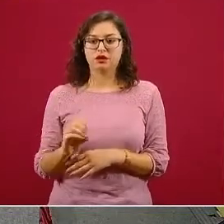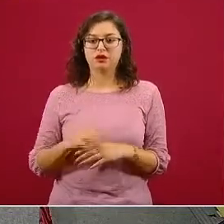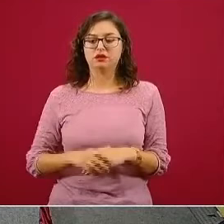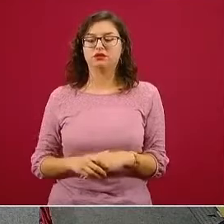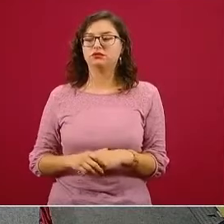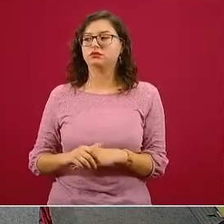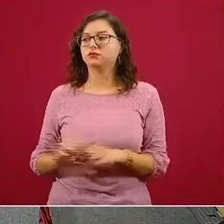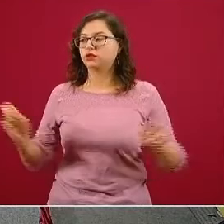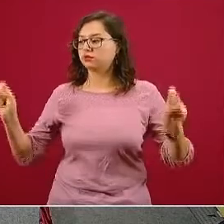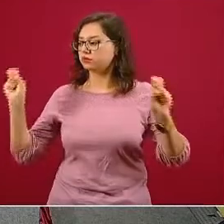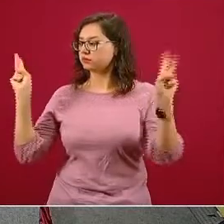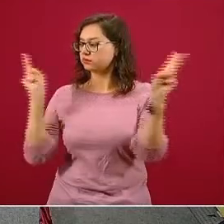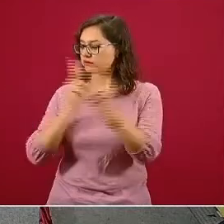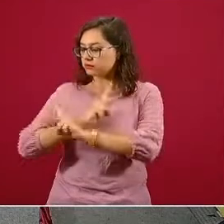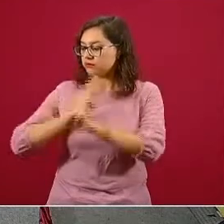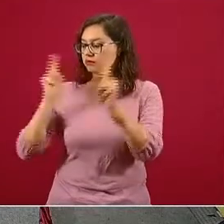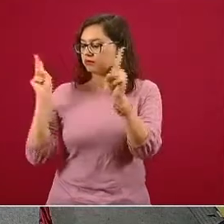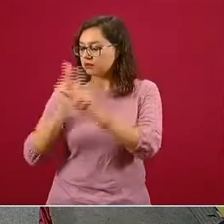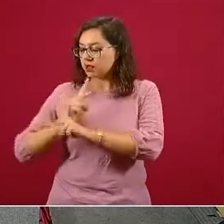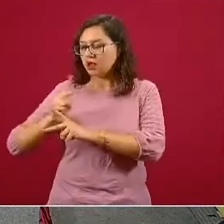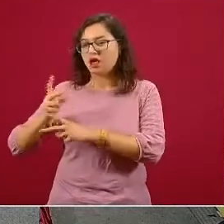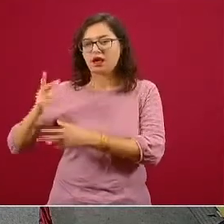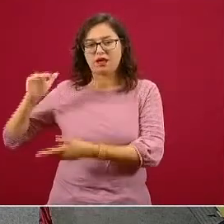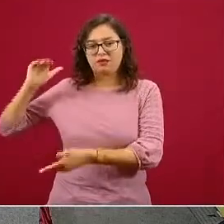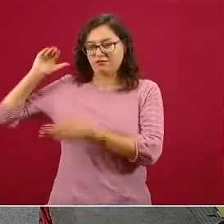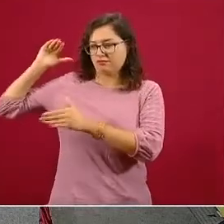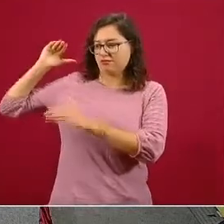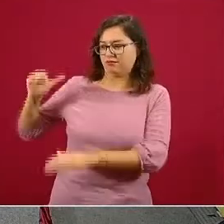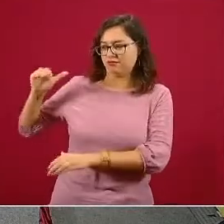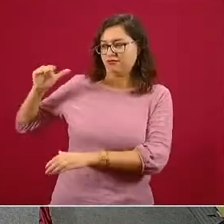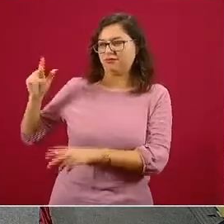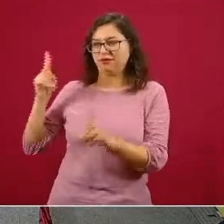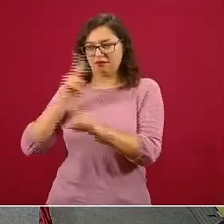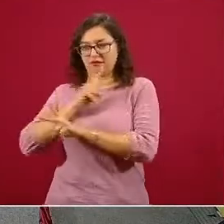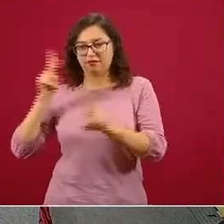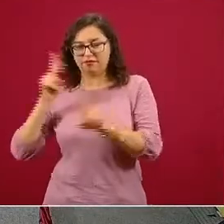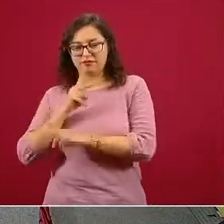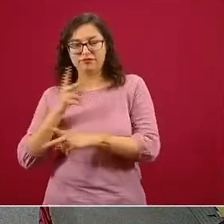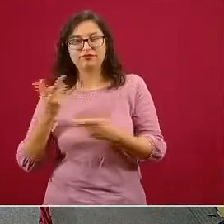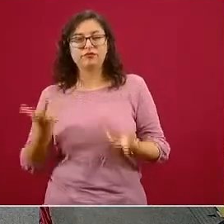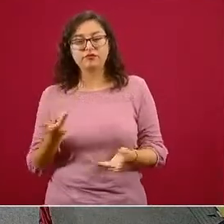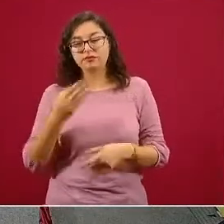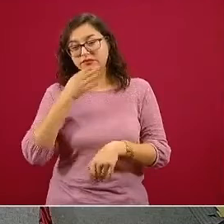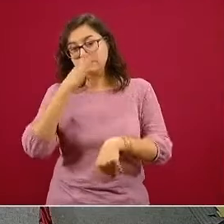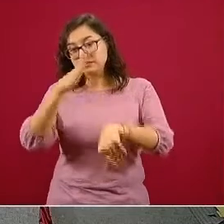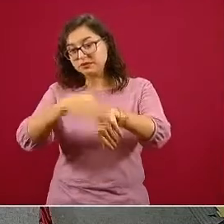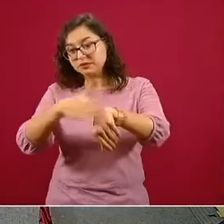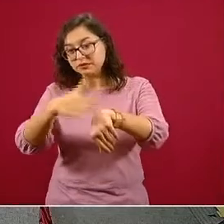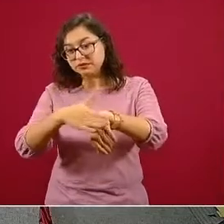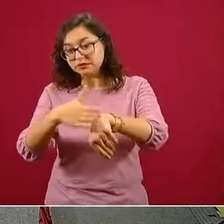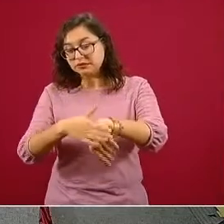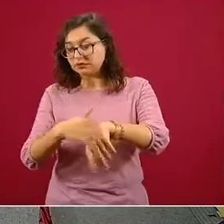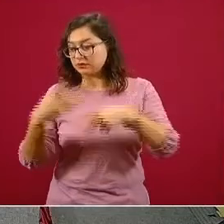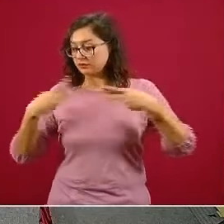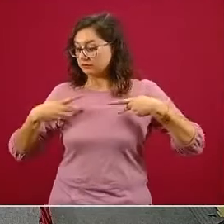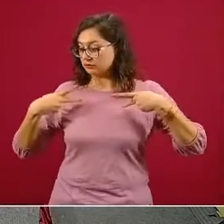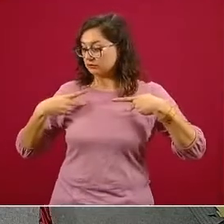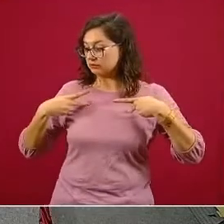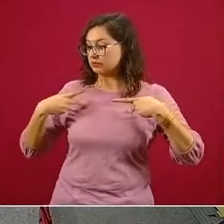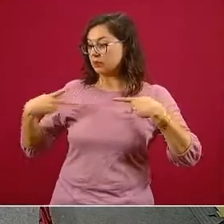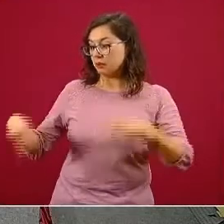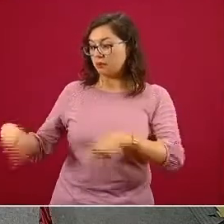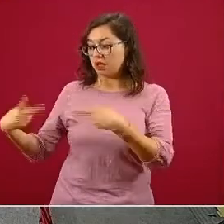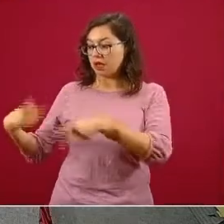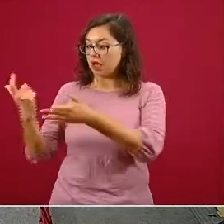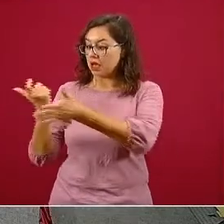oxígeno hacía una recomendación de que pues no se les comprara a los que vendían caro